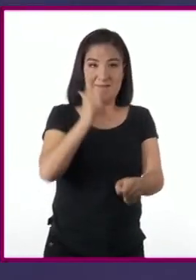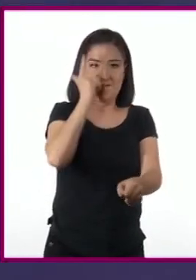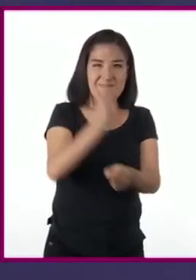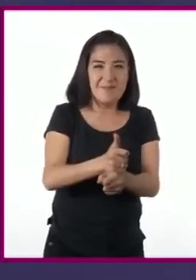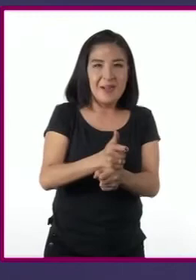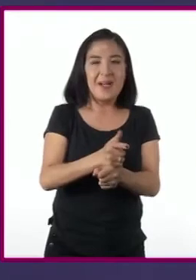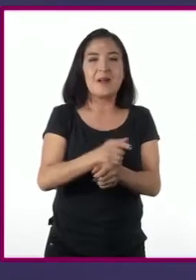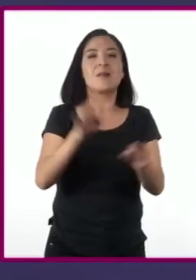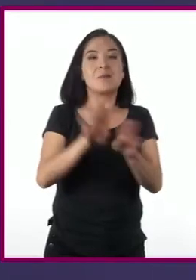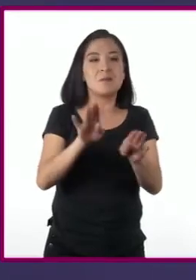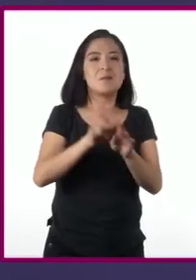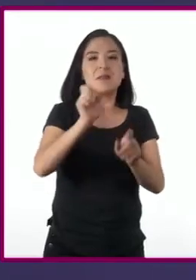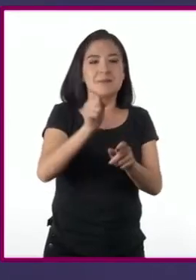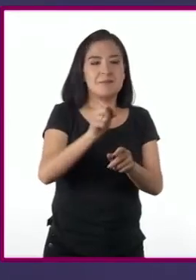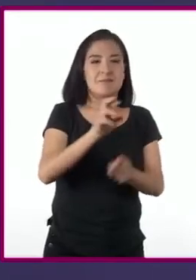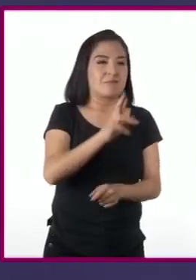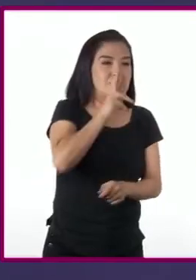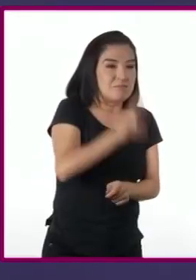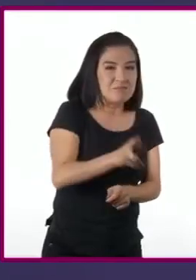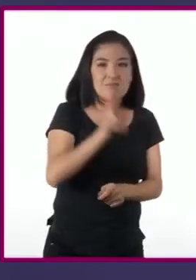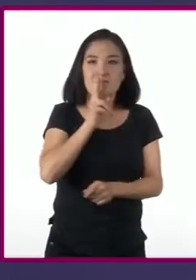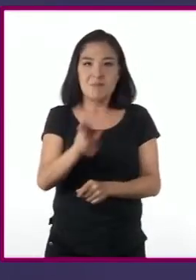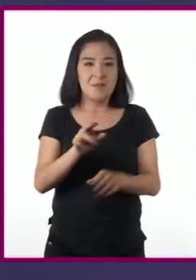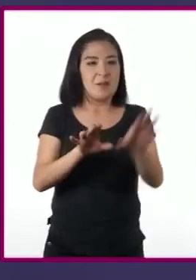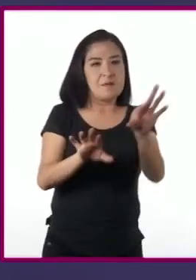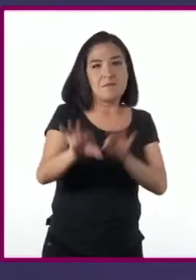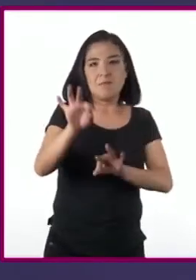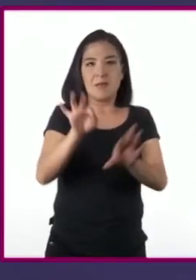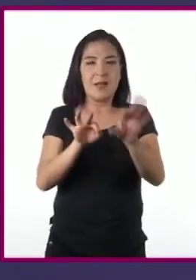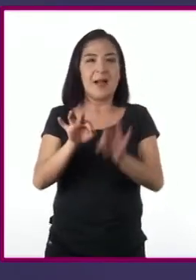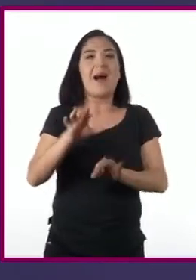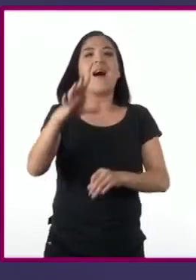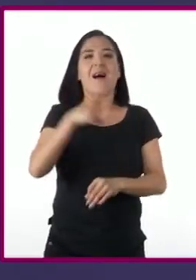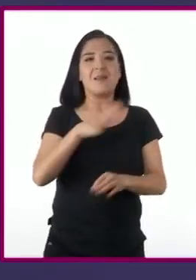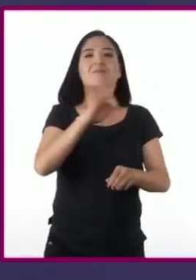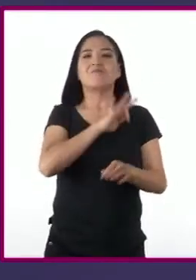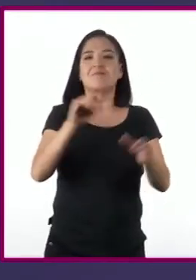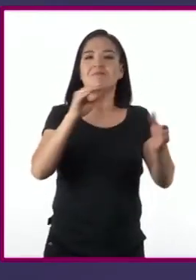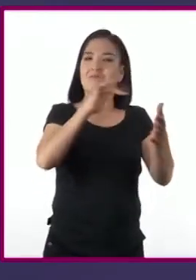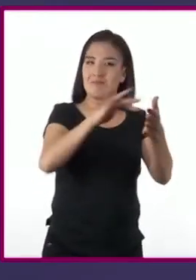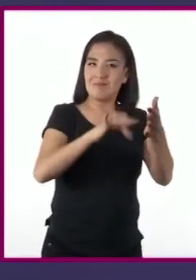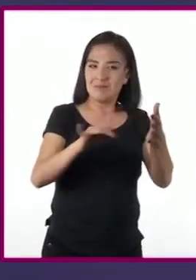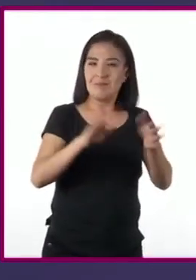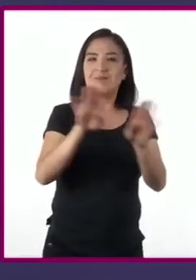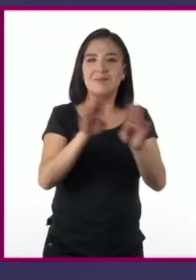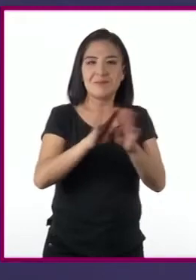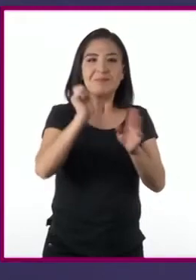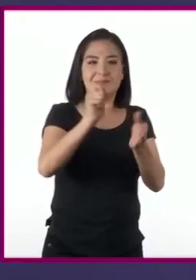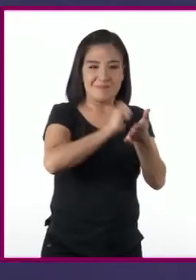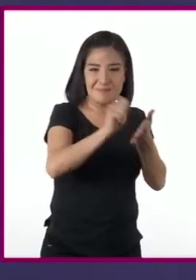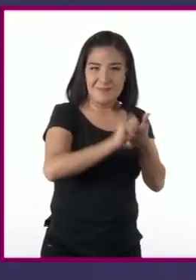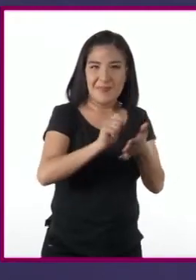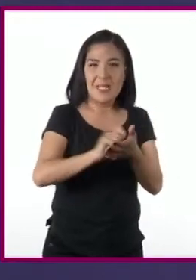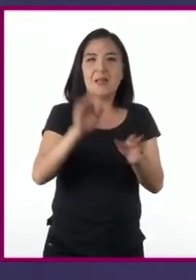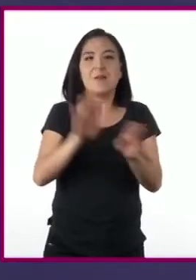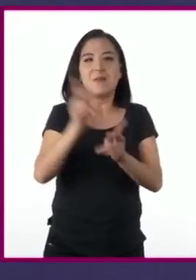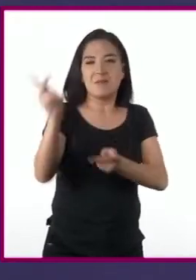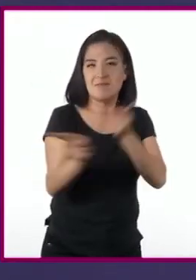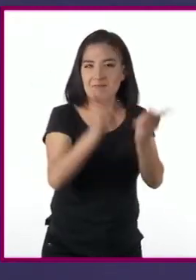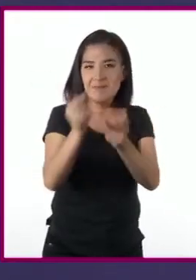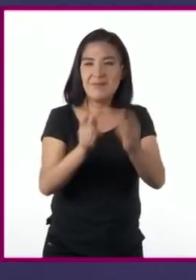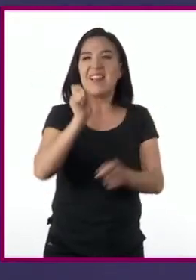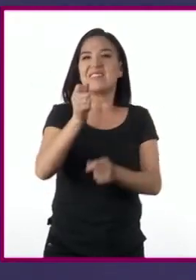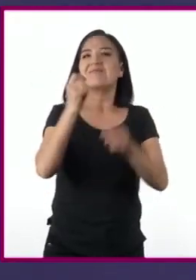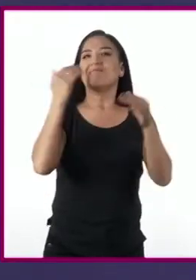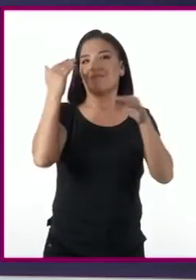si reunimos todas las respuestas de las preguntas, se puede construir un texto que contenga toda la información condensada sobre